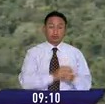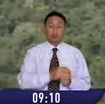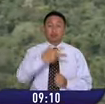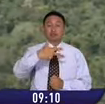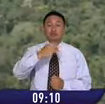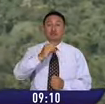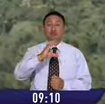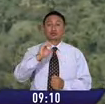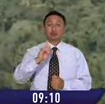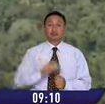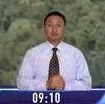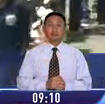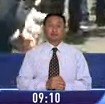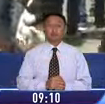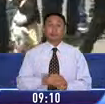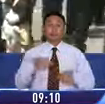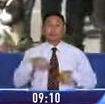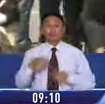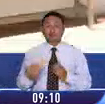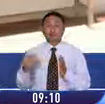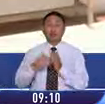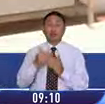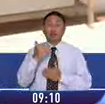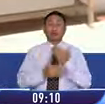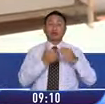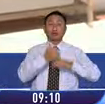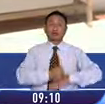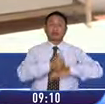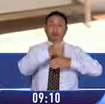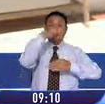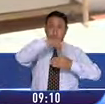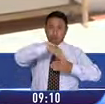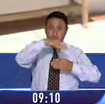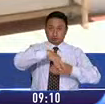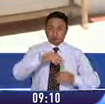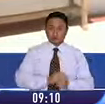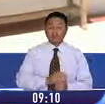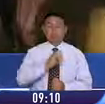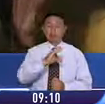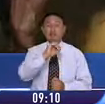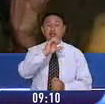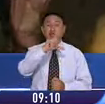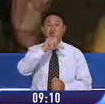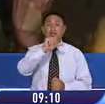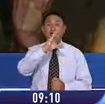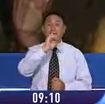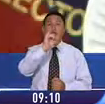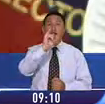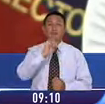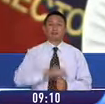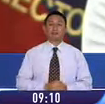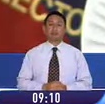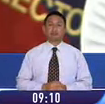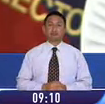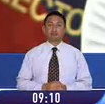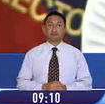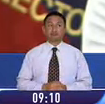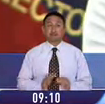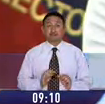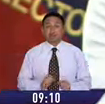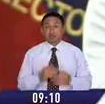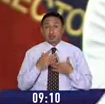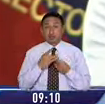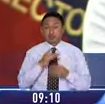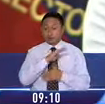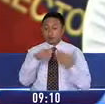Andino, y la repetición del proceso de autoridades seccionales en Calacalí, provincia de Pichincha. Nos gustaría